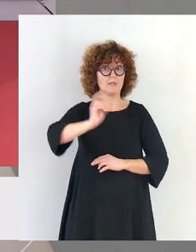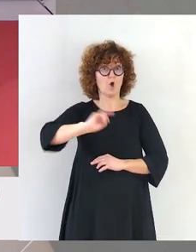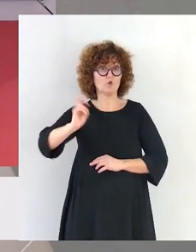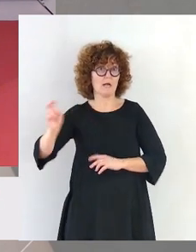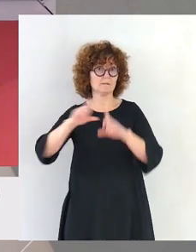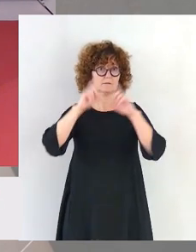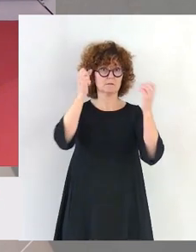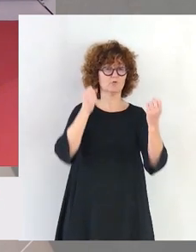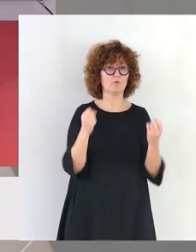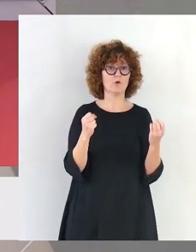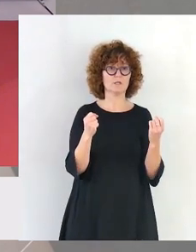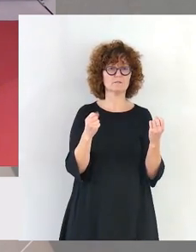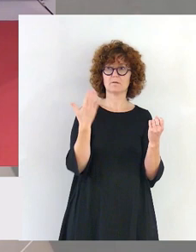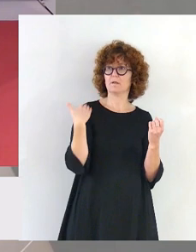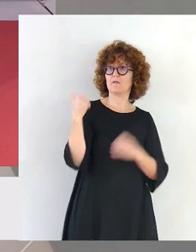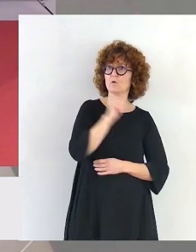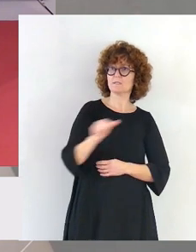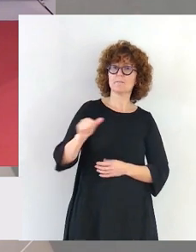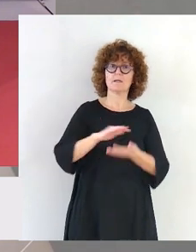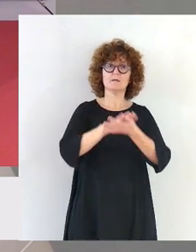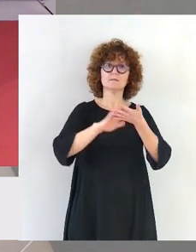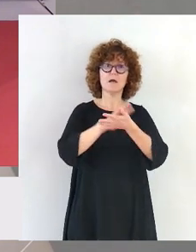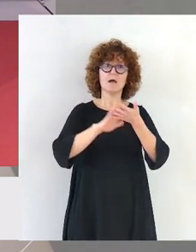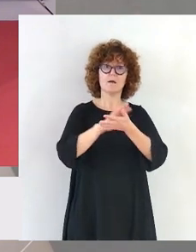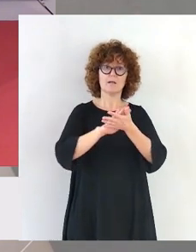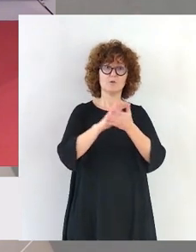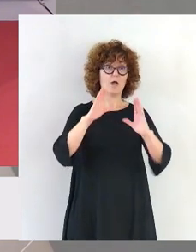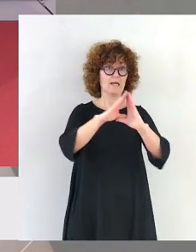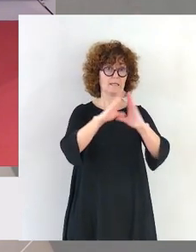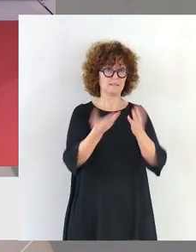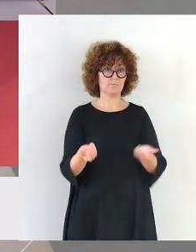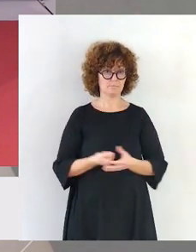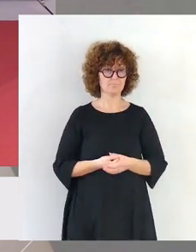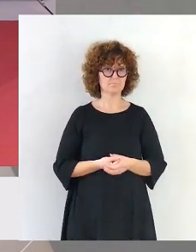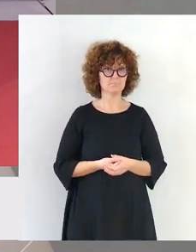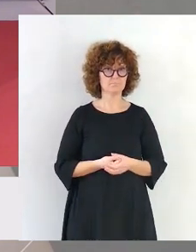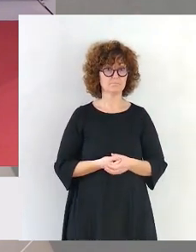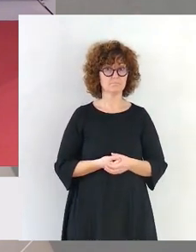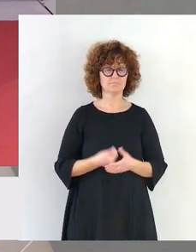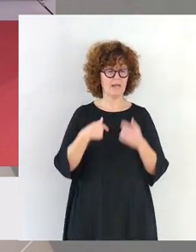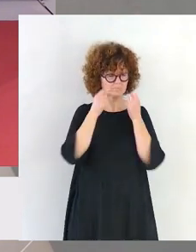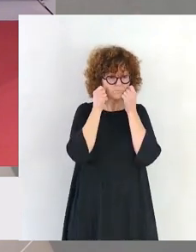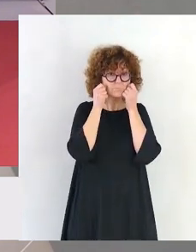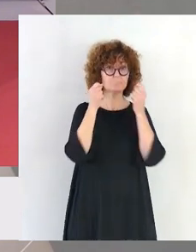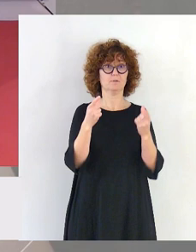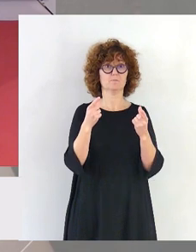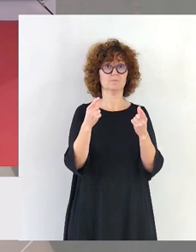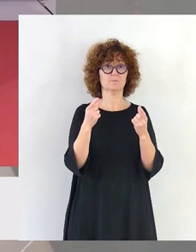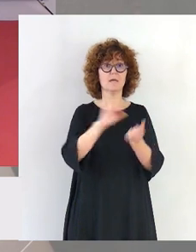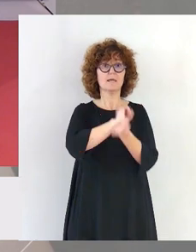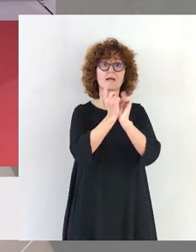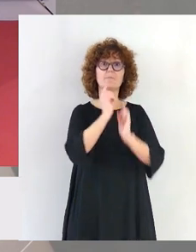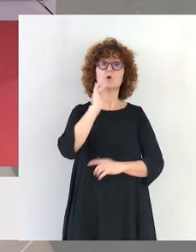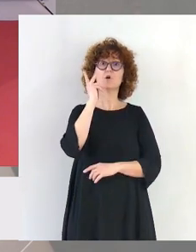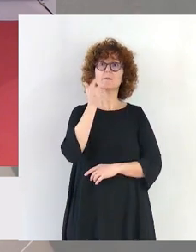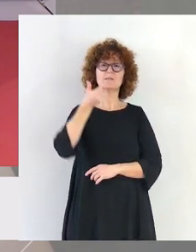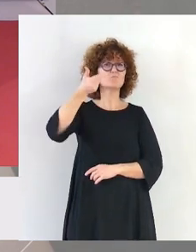hace unas pocas semanas estaba hablando a la iglesia es decir se den cuenta de que efectivamente el cambio climático